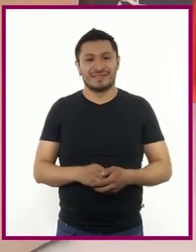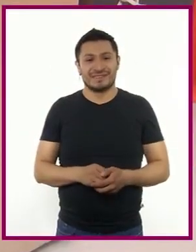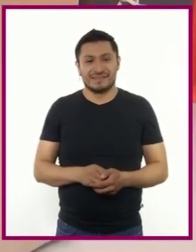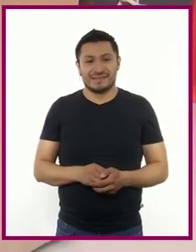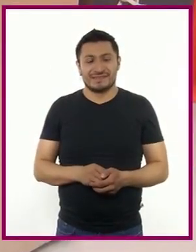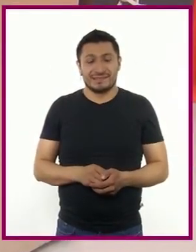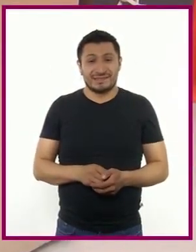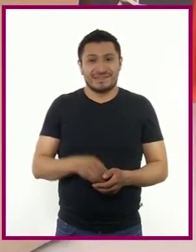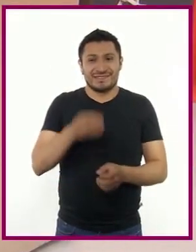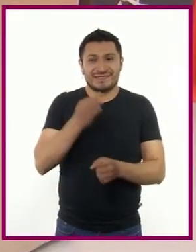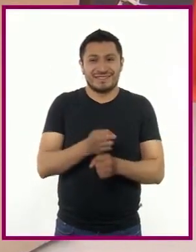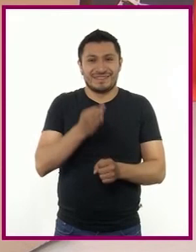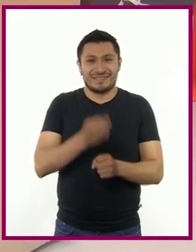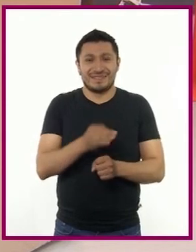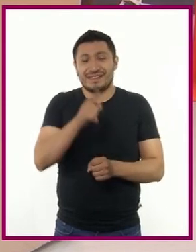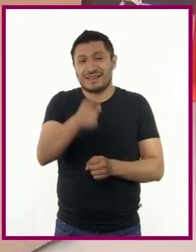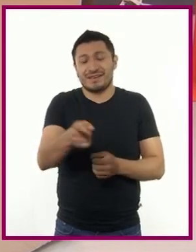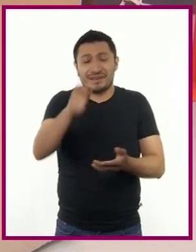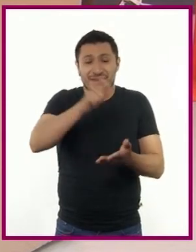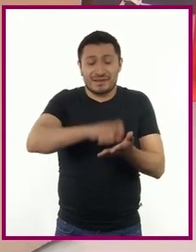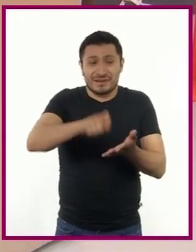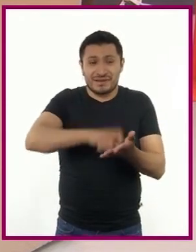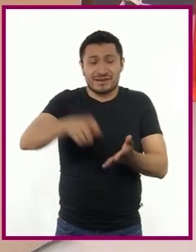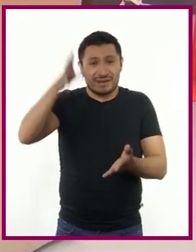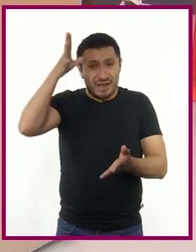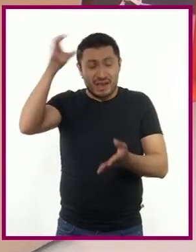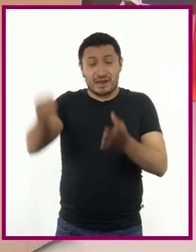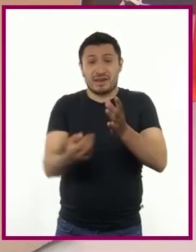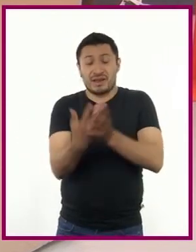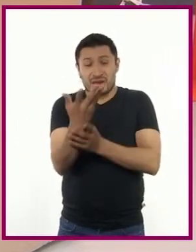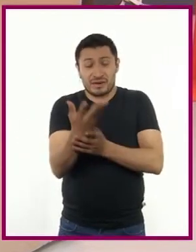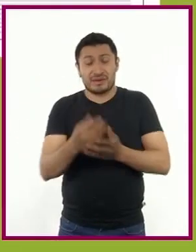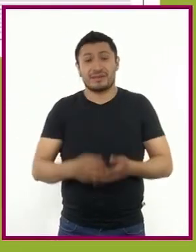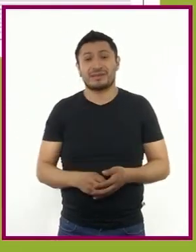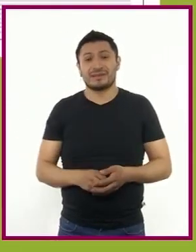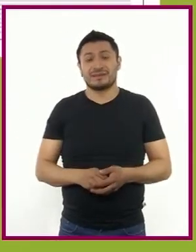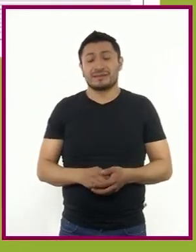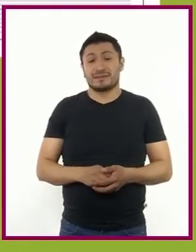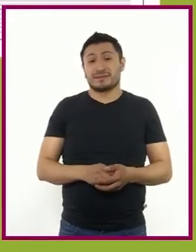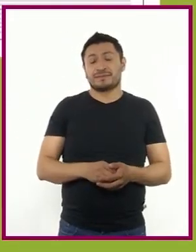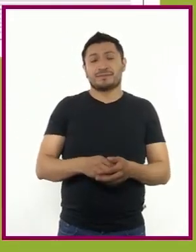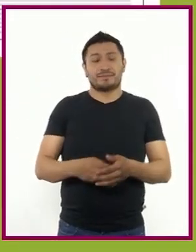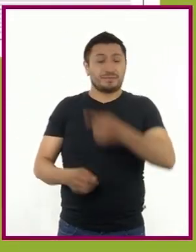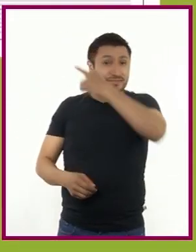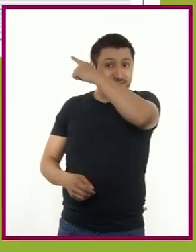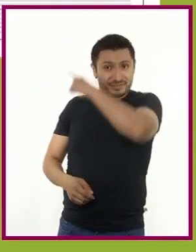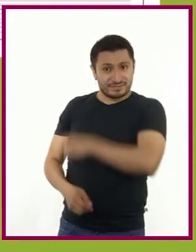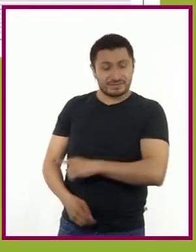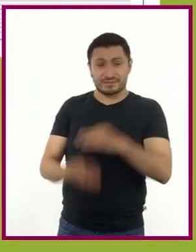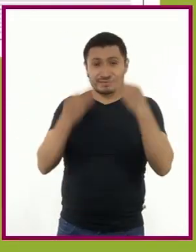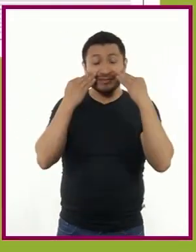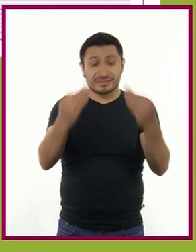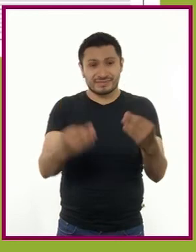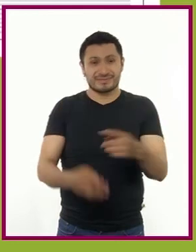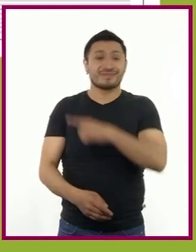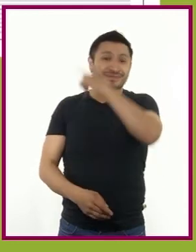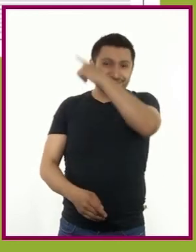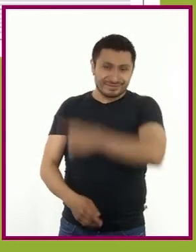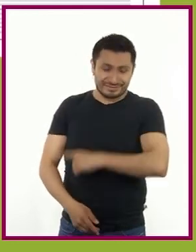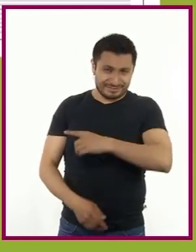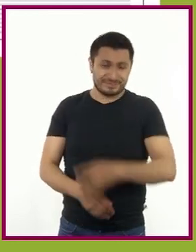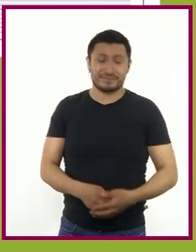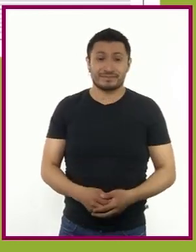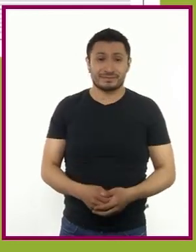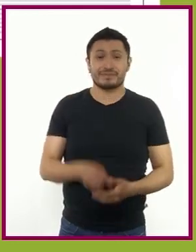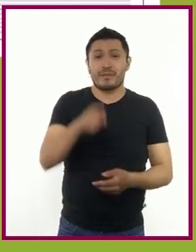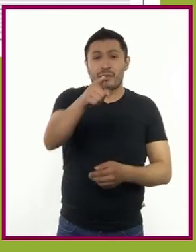Es momento de agregar un nuevo concepto a su abecedario biológico. En pantalla, observen la monografía que realizamos